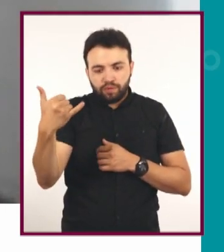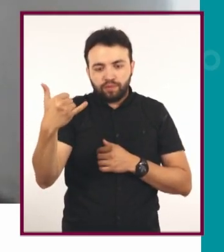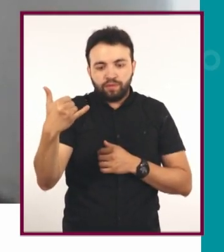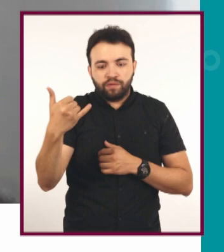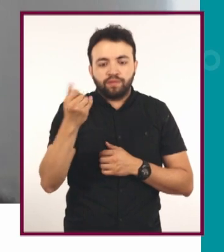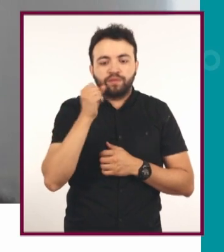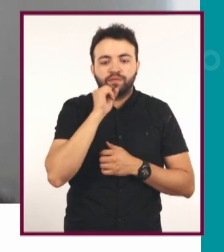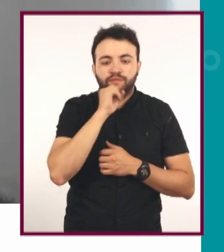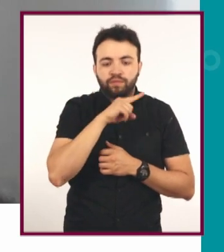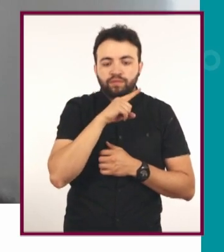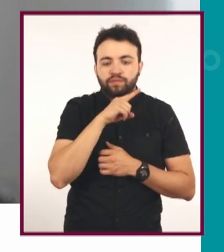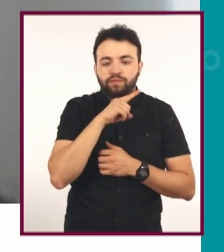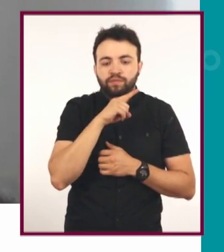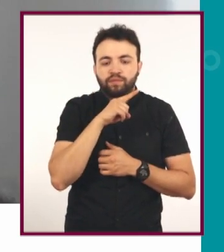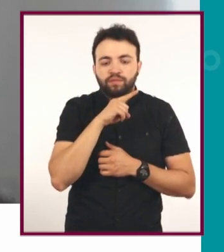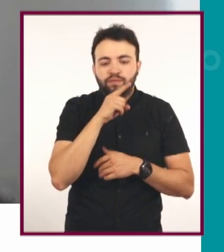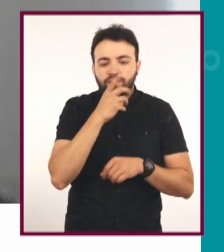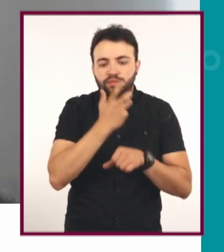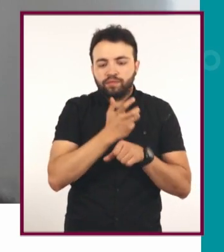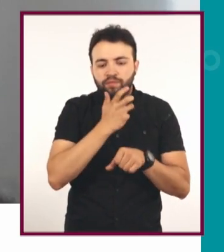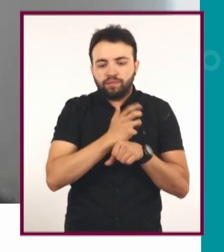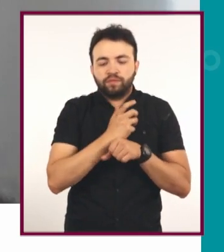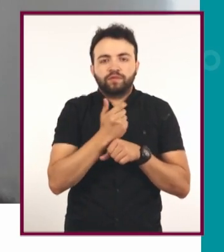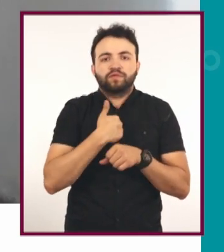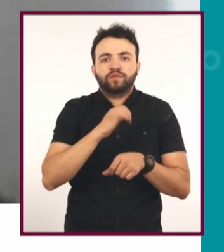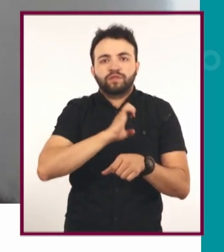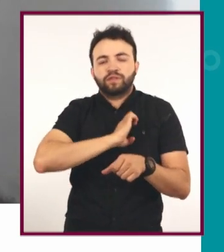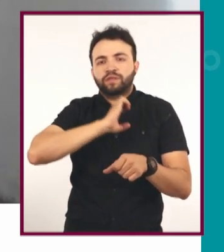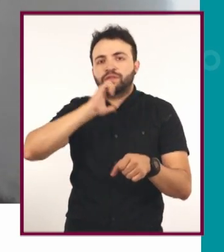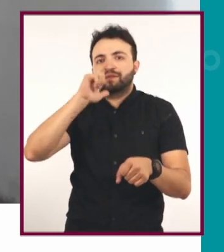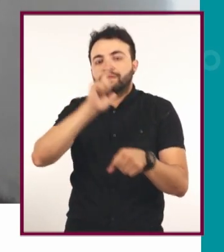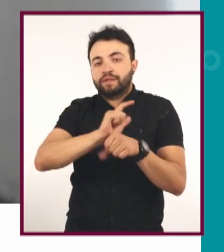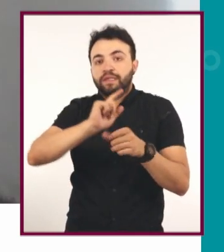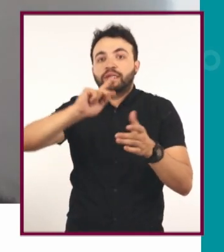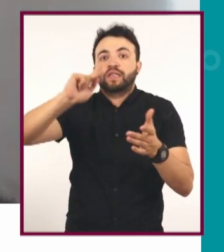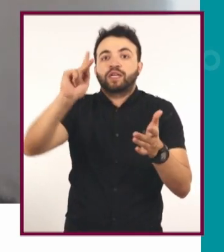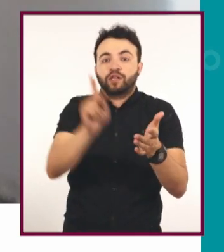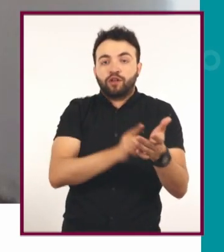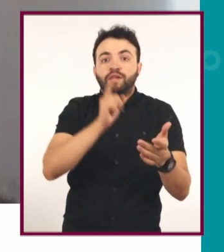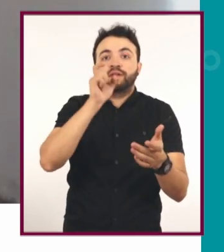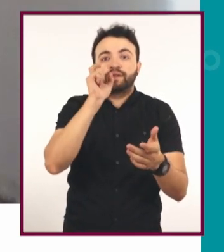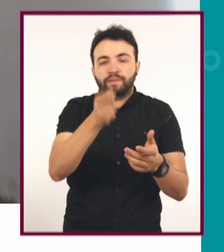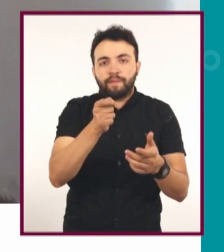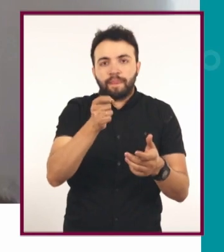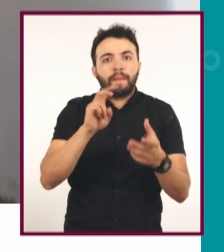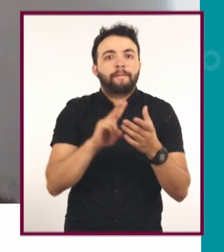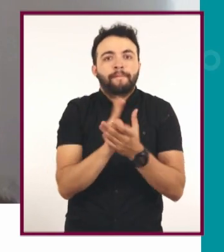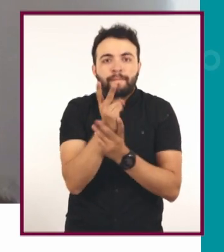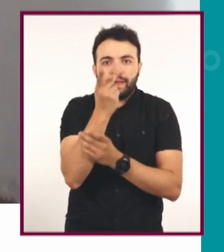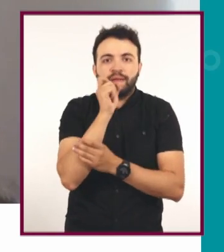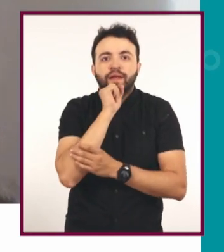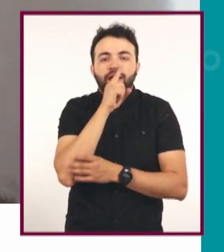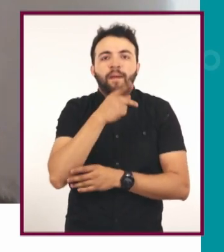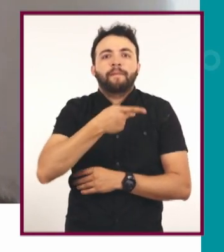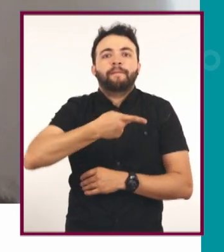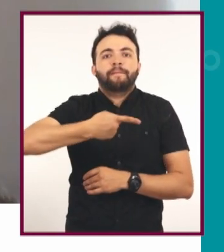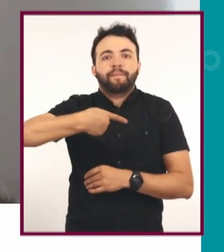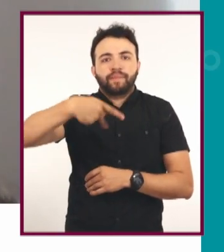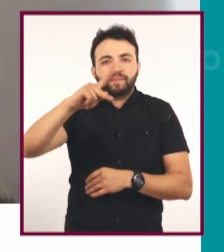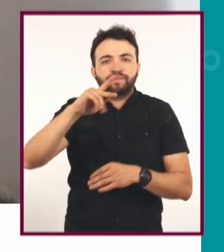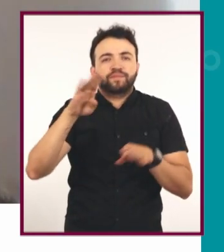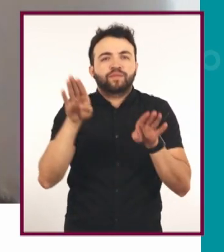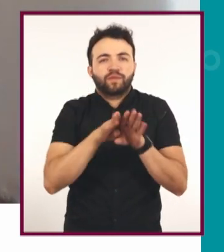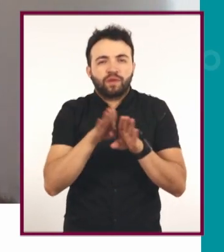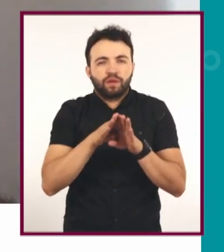en la Universidad de Nueva York y ahí en NYU, también en Nueva York. Y ahí me especialicé en otra vez